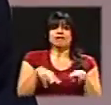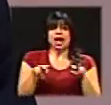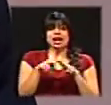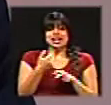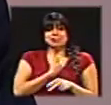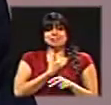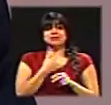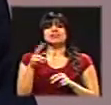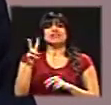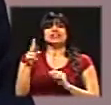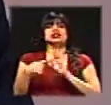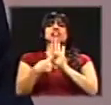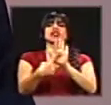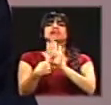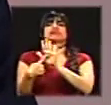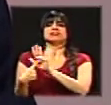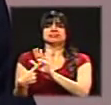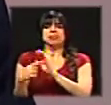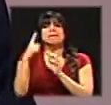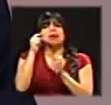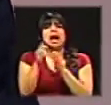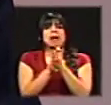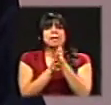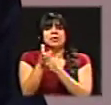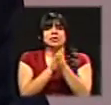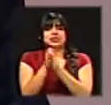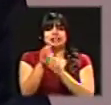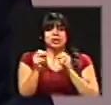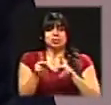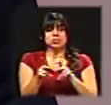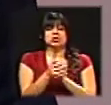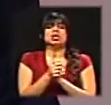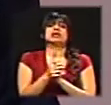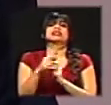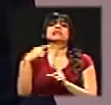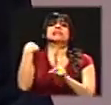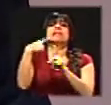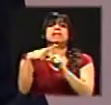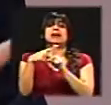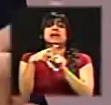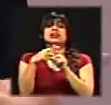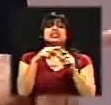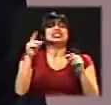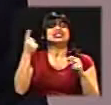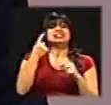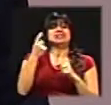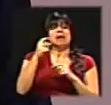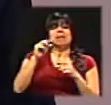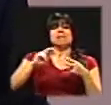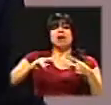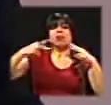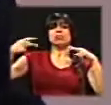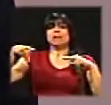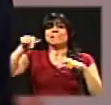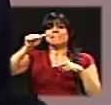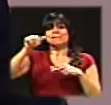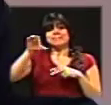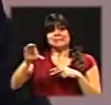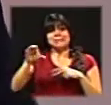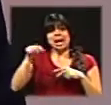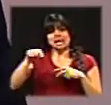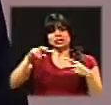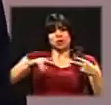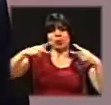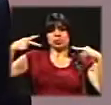este fenómeno también de alguna manera para aprovecharlo. Y además, la oposición tradicionalmente desde el PAC, por decirlo de